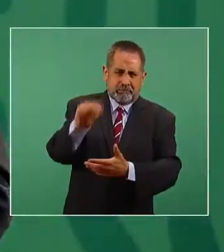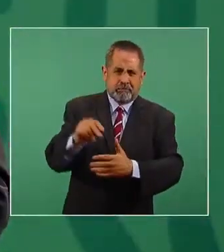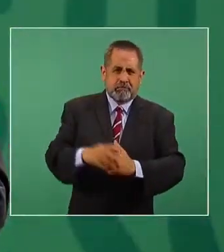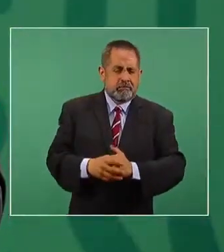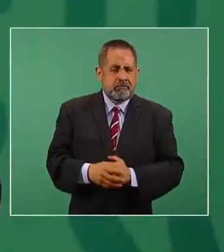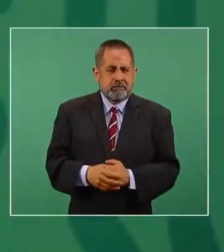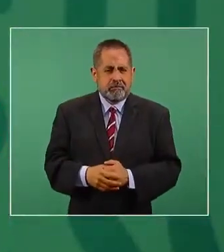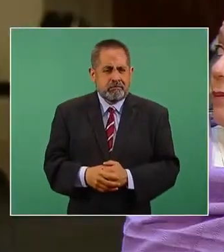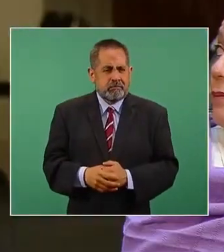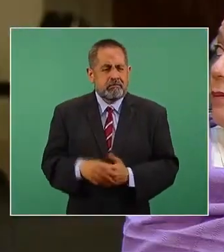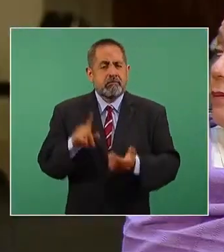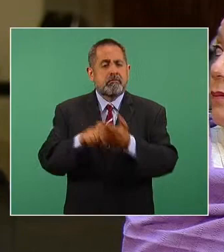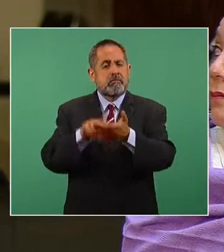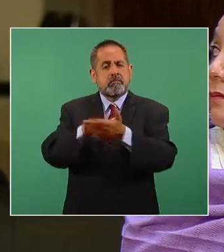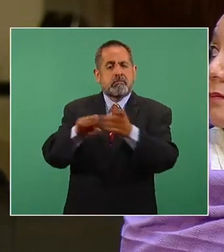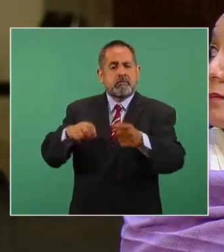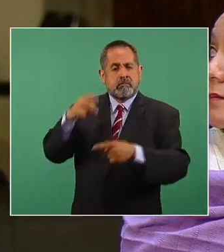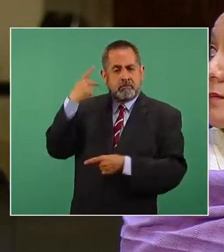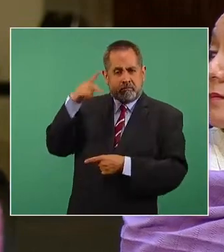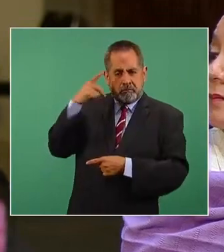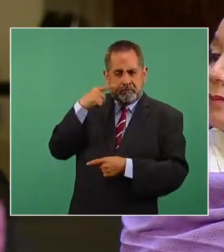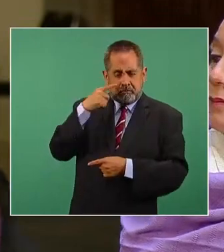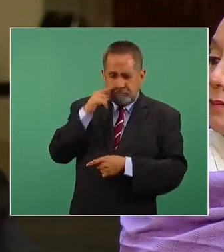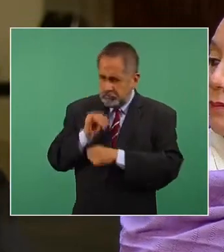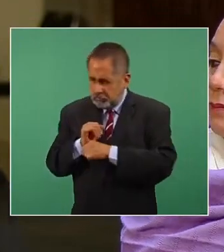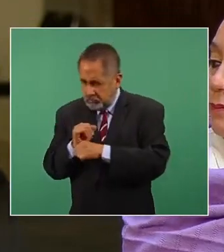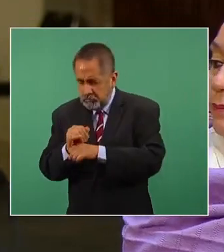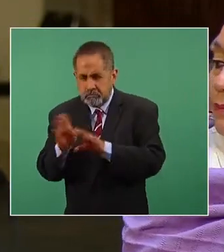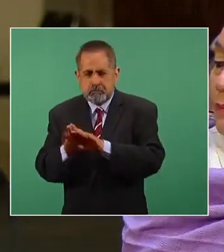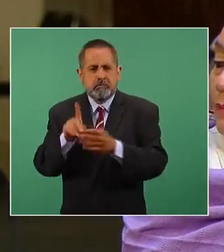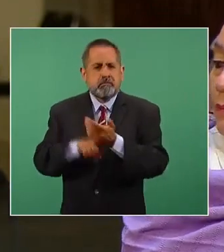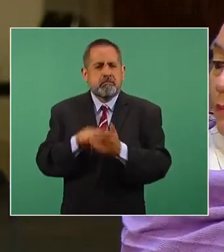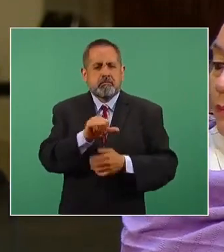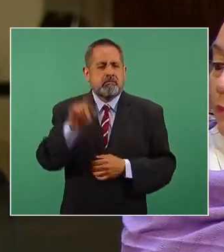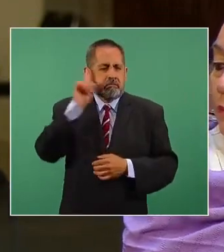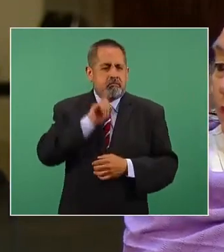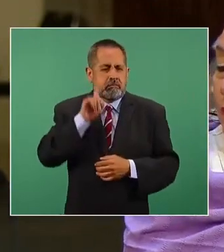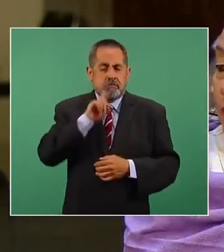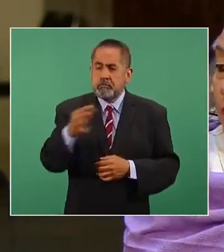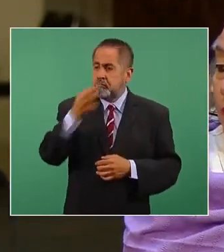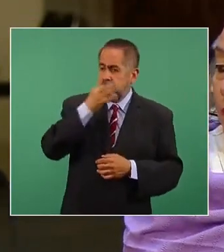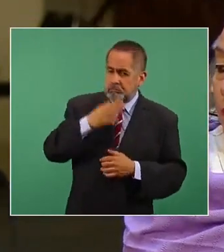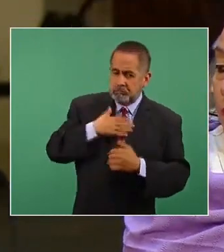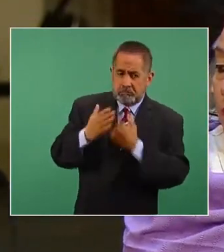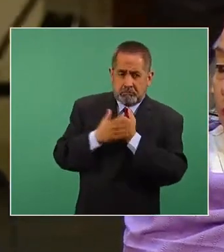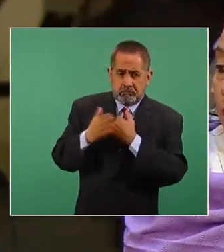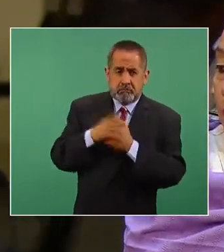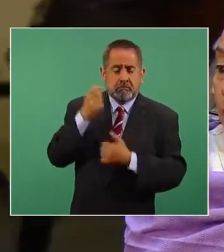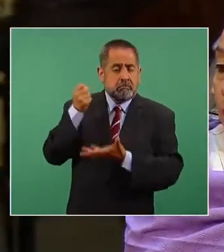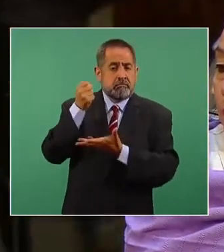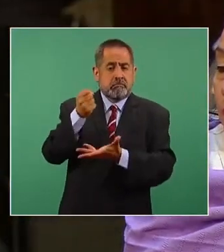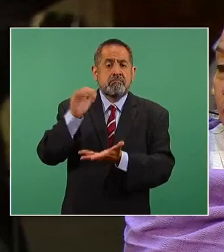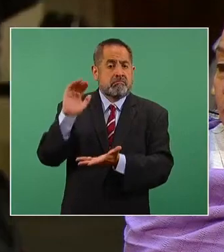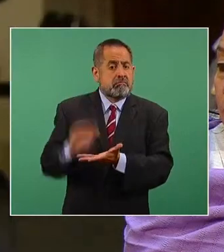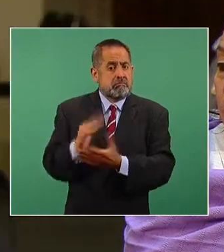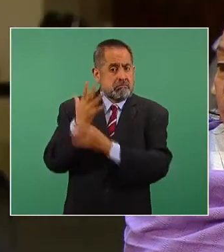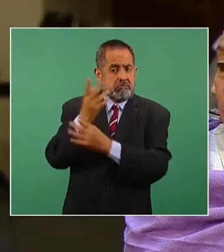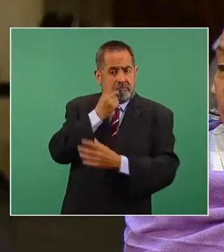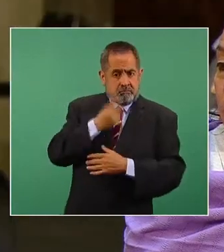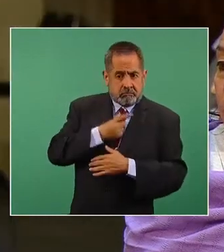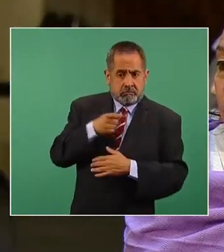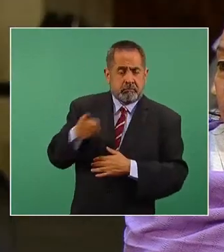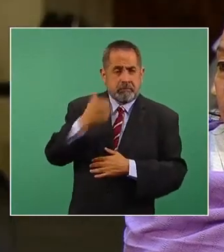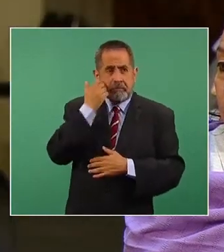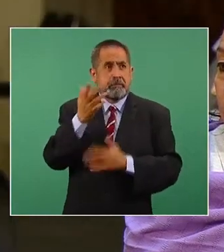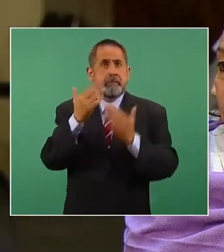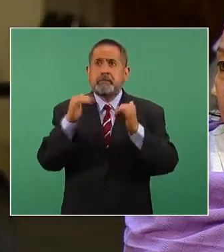Por ejemplo, en Tlaxcala, Puebla, hicimos nuestra investigación y, por ejemplo, las mujeres ahí nos refirieron que les redujeron el presupuesto. Ellas intentaron